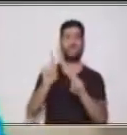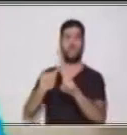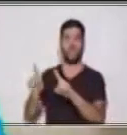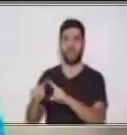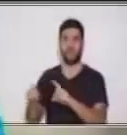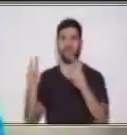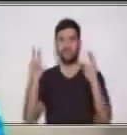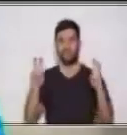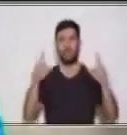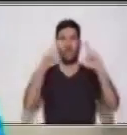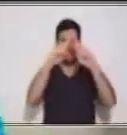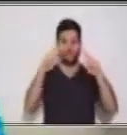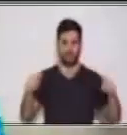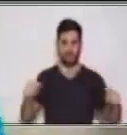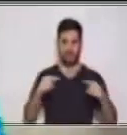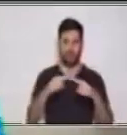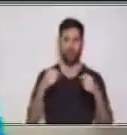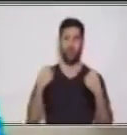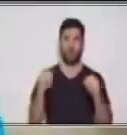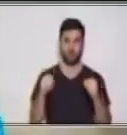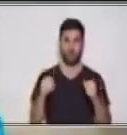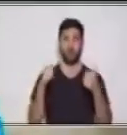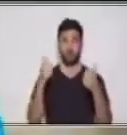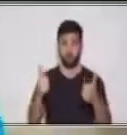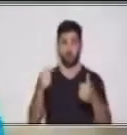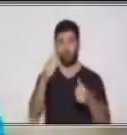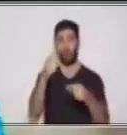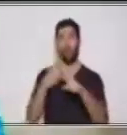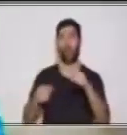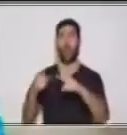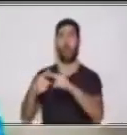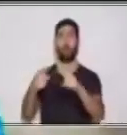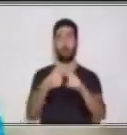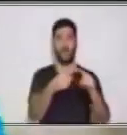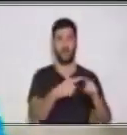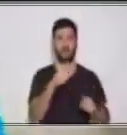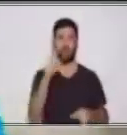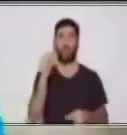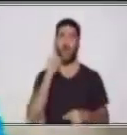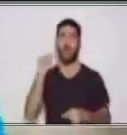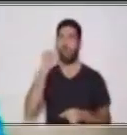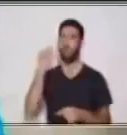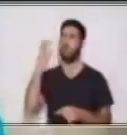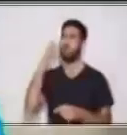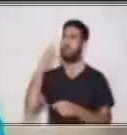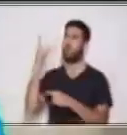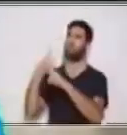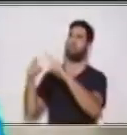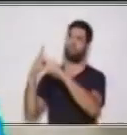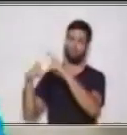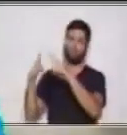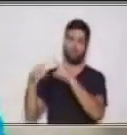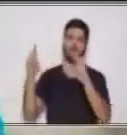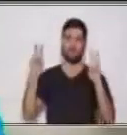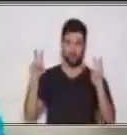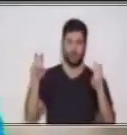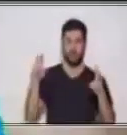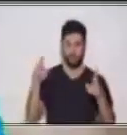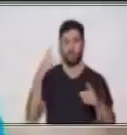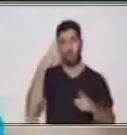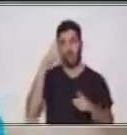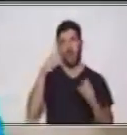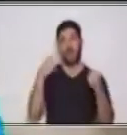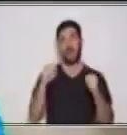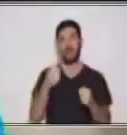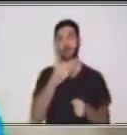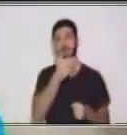triángulos a la hora de desarrollarse. Comparte siempre esta información con un adulto o con alguien más que te acompañe en casa, porque de esa manera